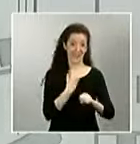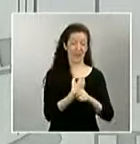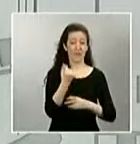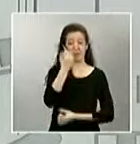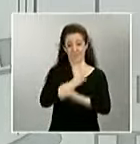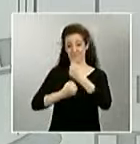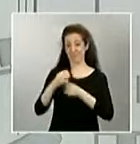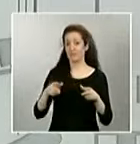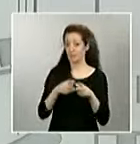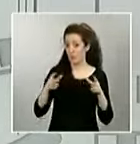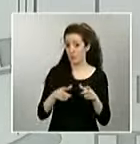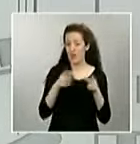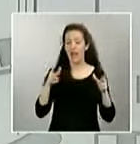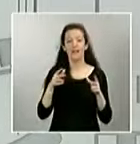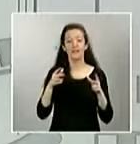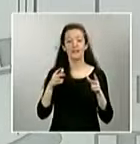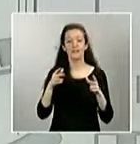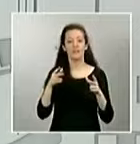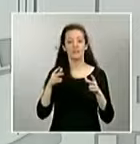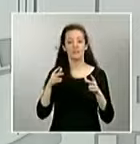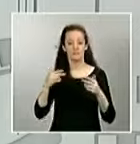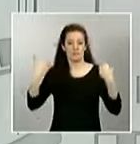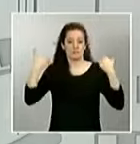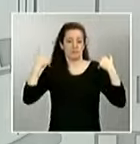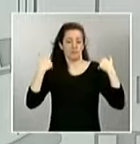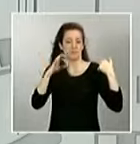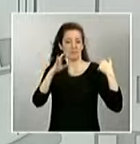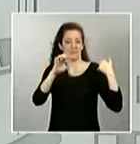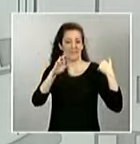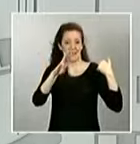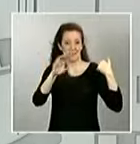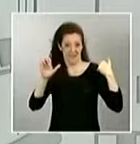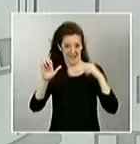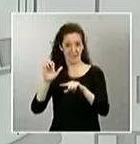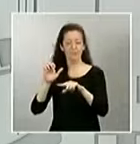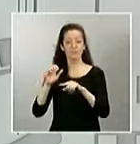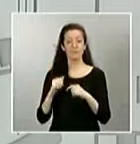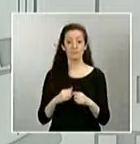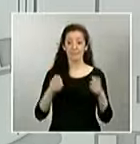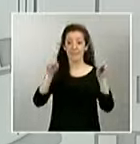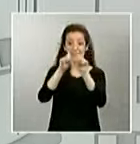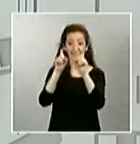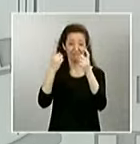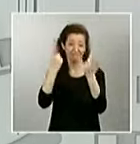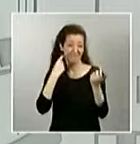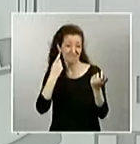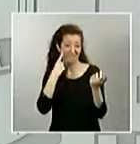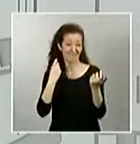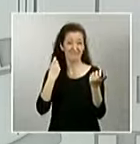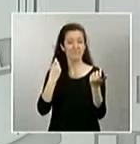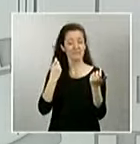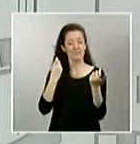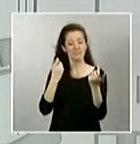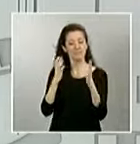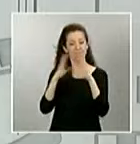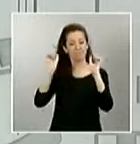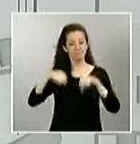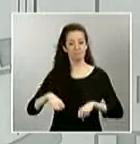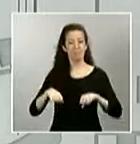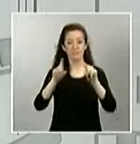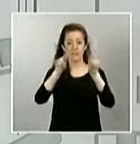con el SEPE a la cabeza, hemos conveniado con las entidades financieras en el adelanto de la nómina. Quiero agradecer a todas las entidades